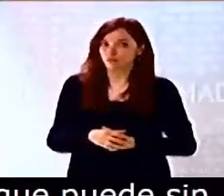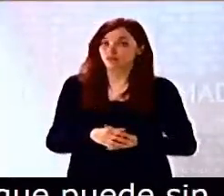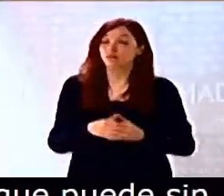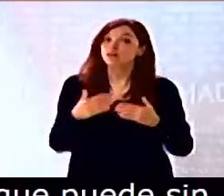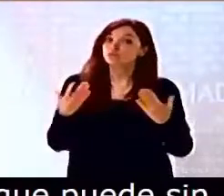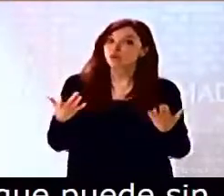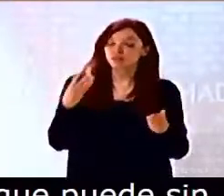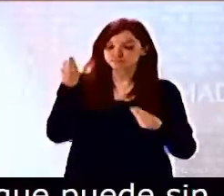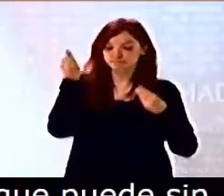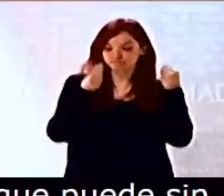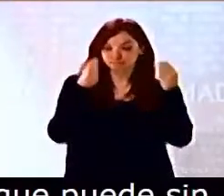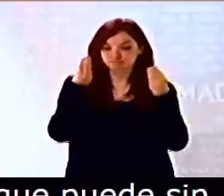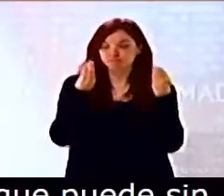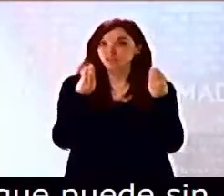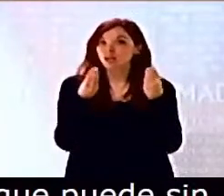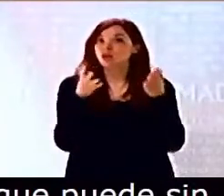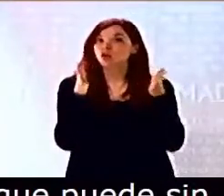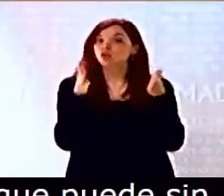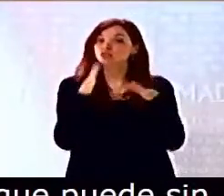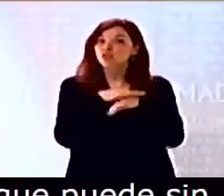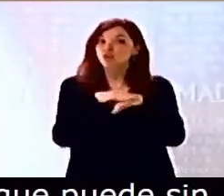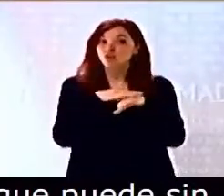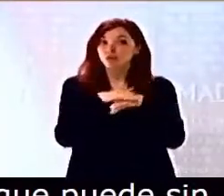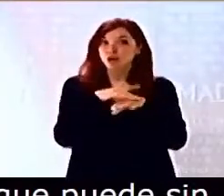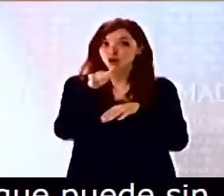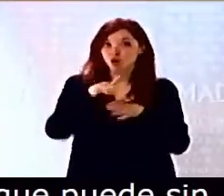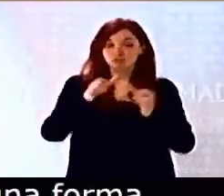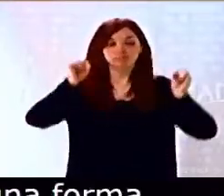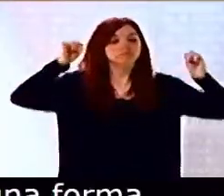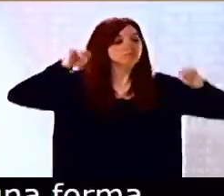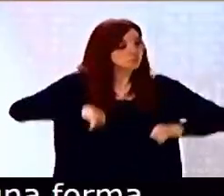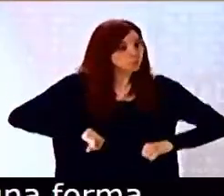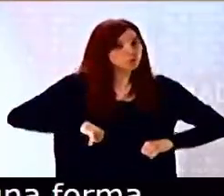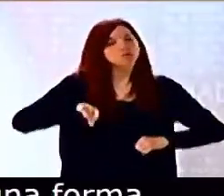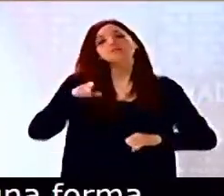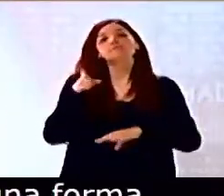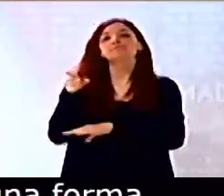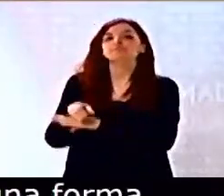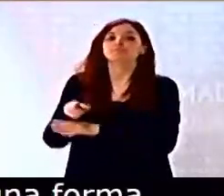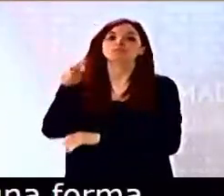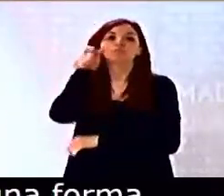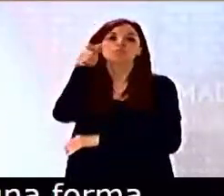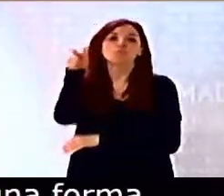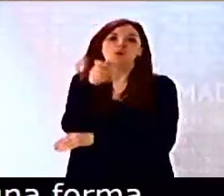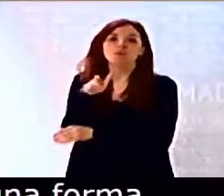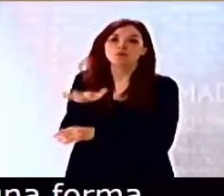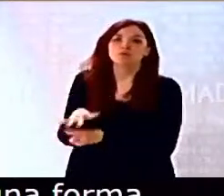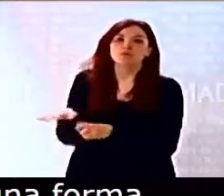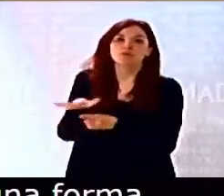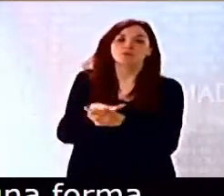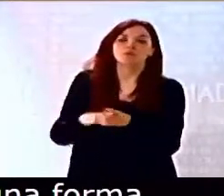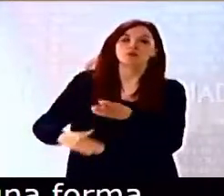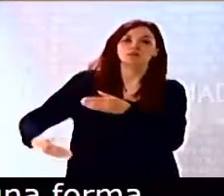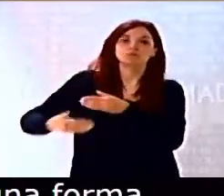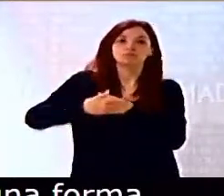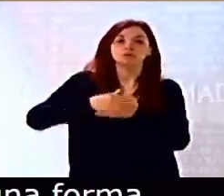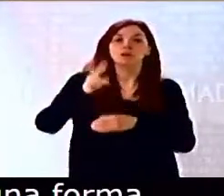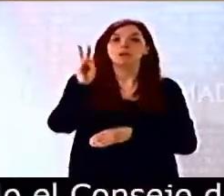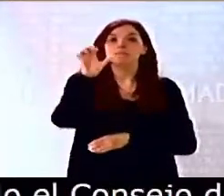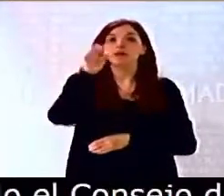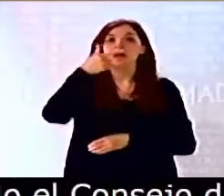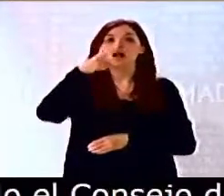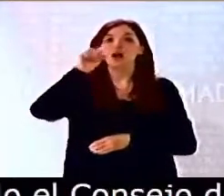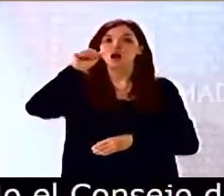la decisión que ha adoptado el Consejo de Gobierno ha sido el cierre perimetral de la localidad de Vegaviana, que